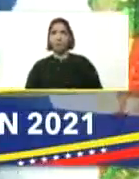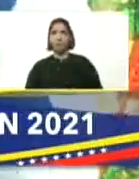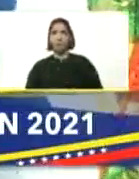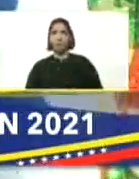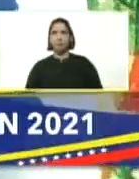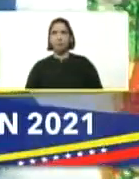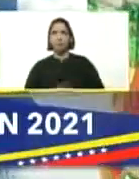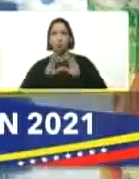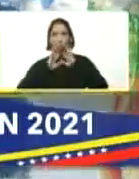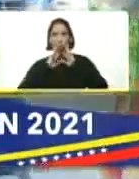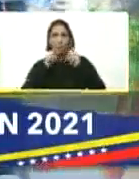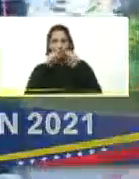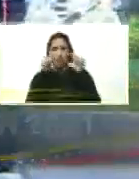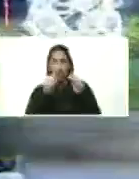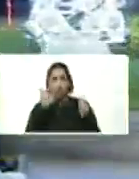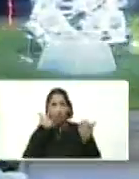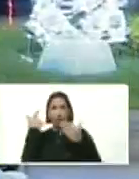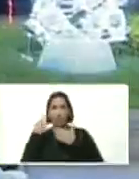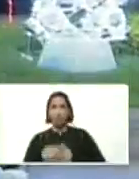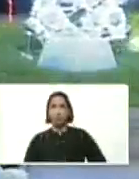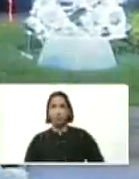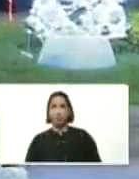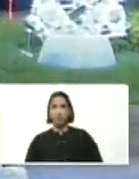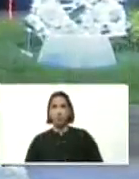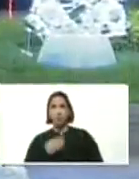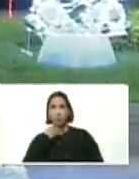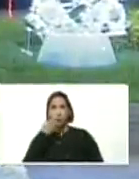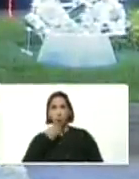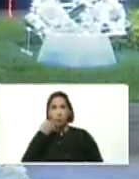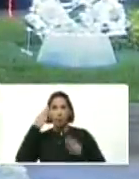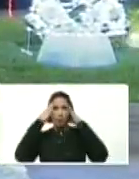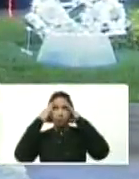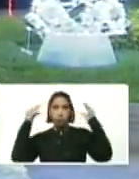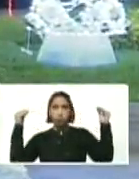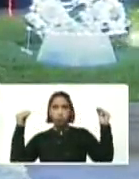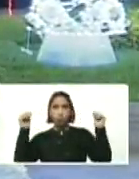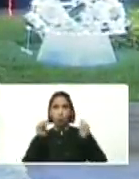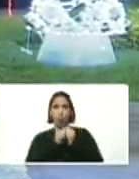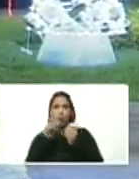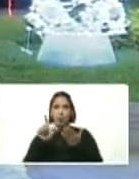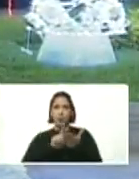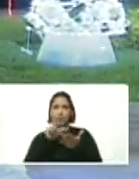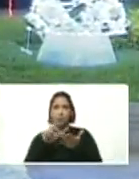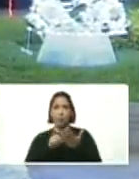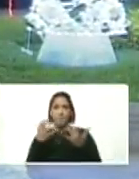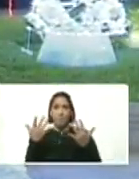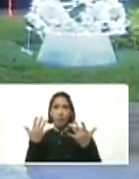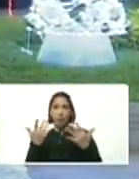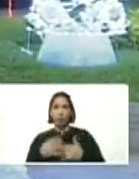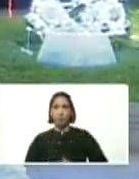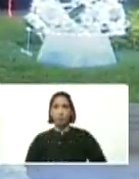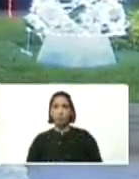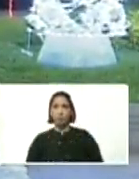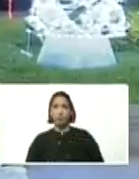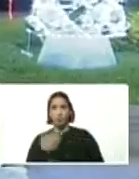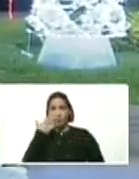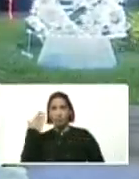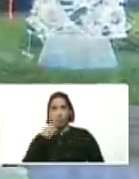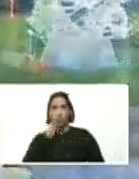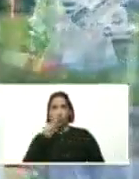los artistas, esta obra de una joven vietnamita con un libro en la mano, y esto de una joven